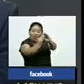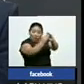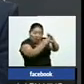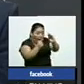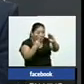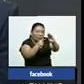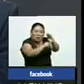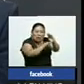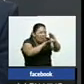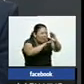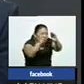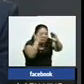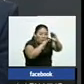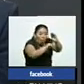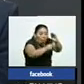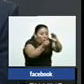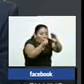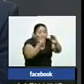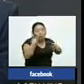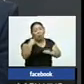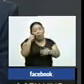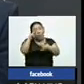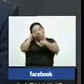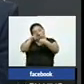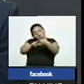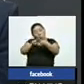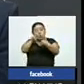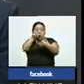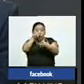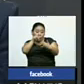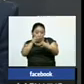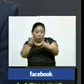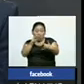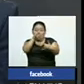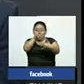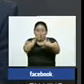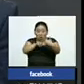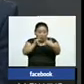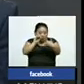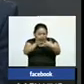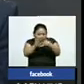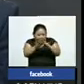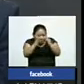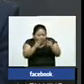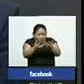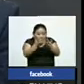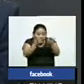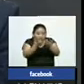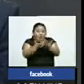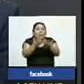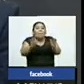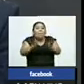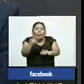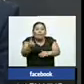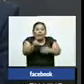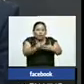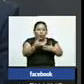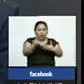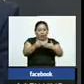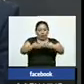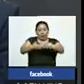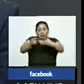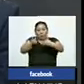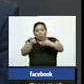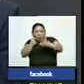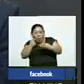detención de inmigrantes y los tweets que veíamos coinciden con la apertura de una investigación contra agentes fronterizos por